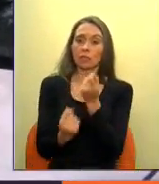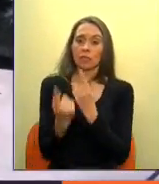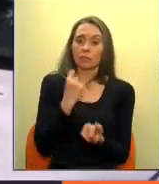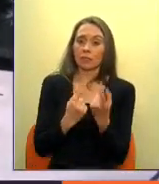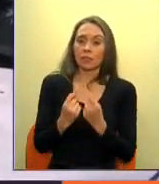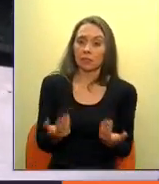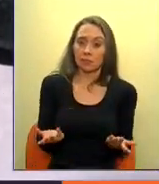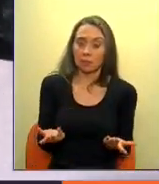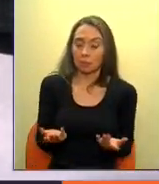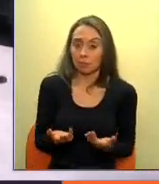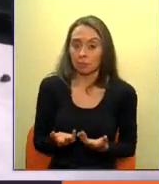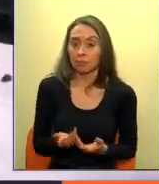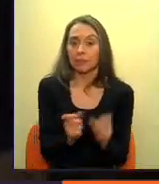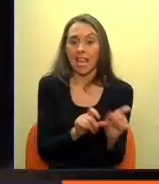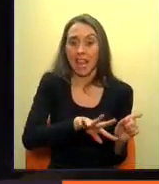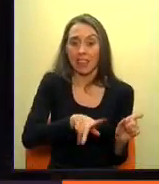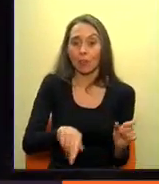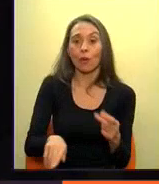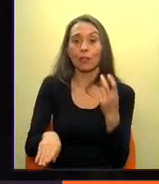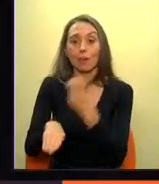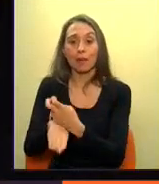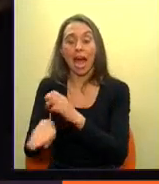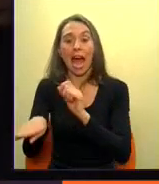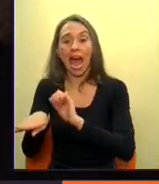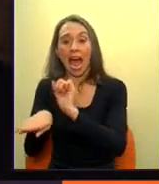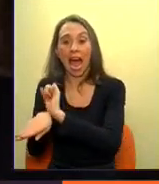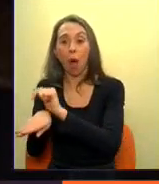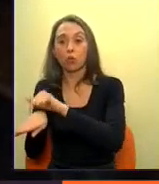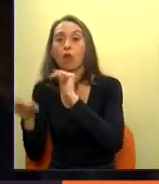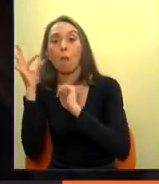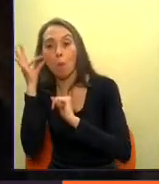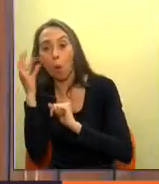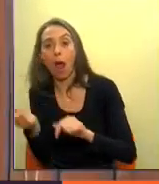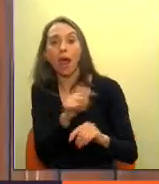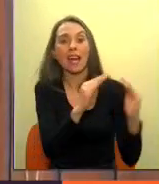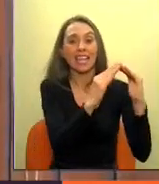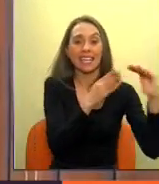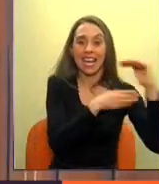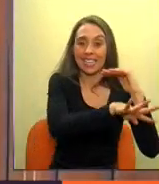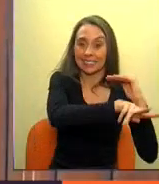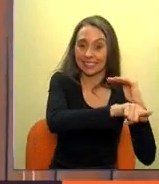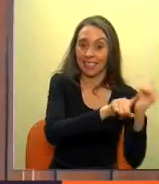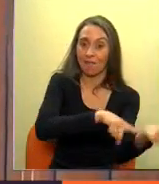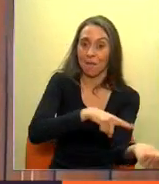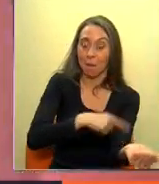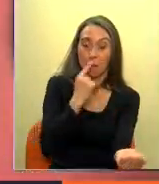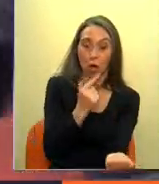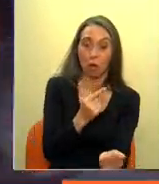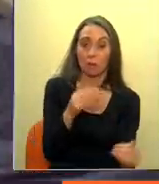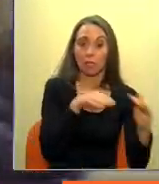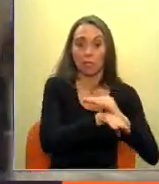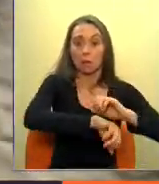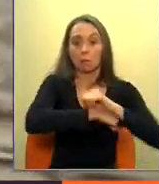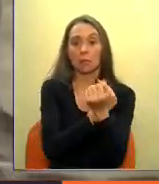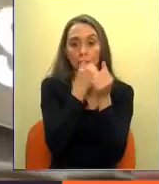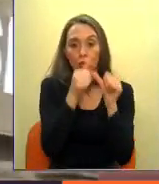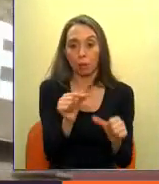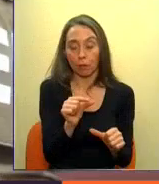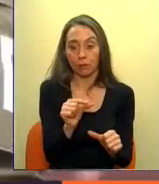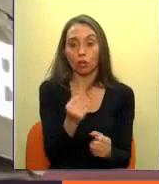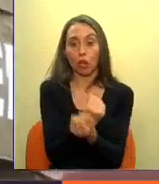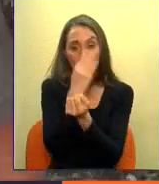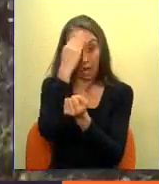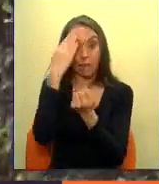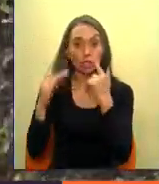los delincuentes que robaron el auto de karim y asaltaron a la familia de carlos quedaron en prisión preventiva ambos casos fueron resueltos por la policía